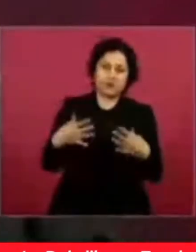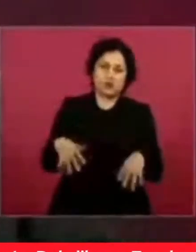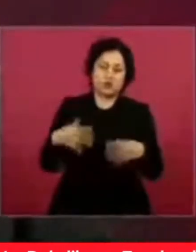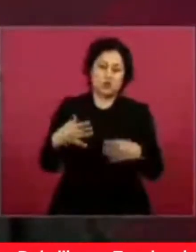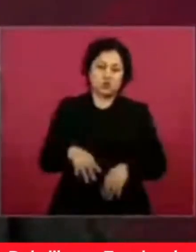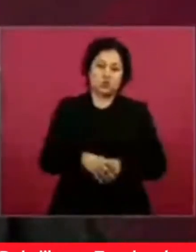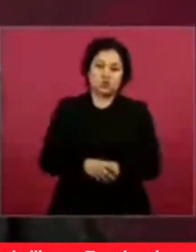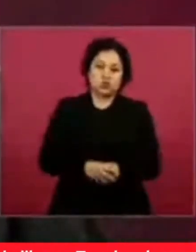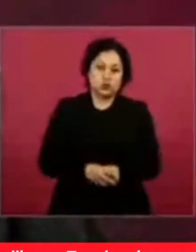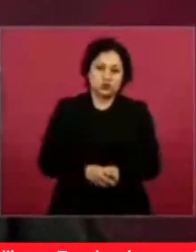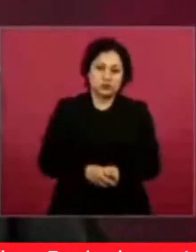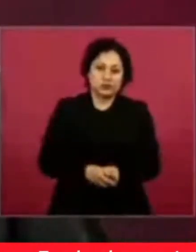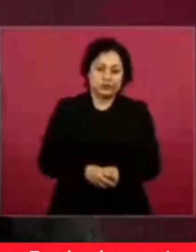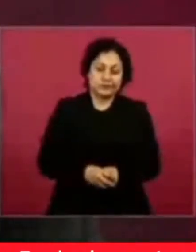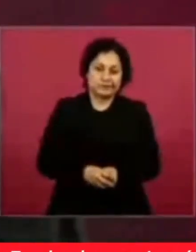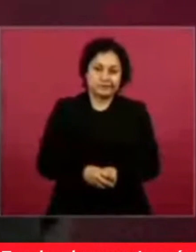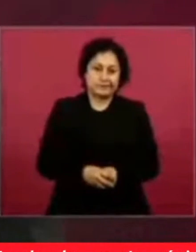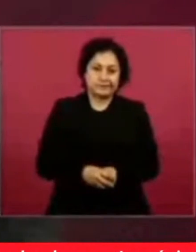estoy